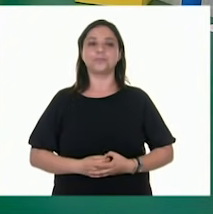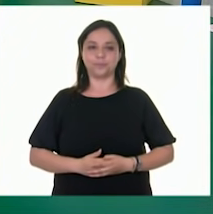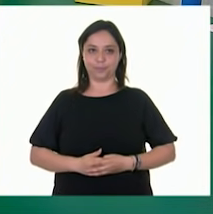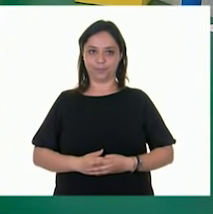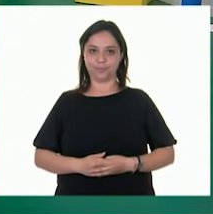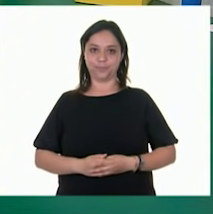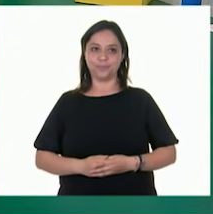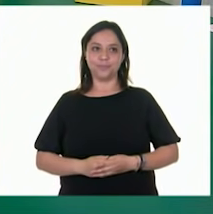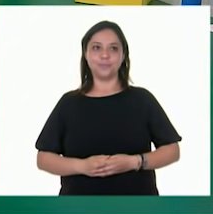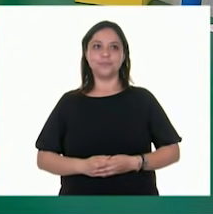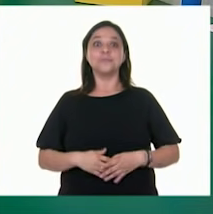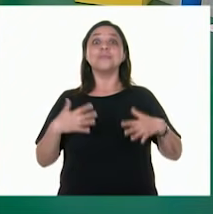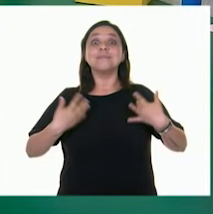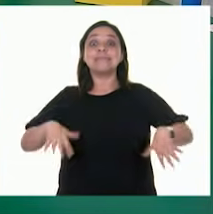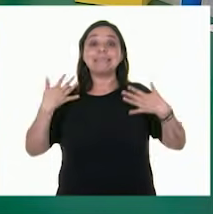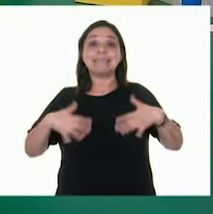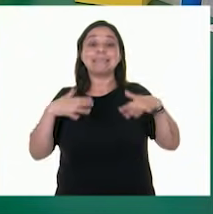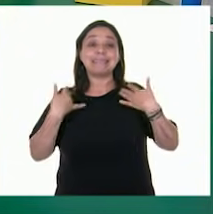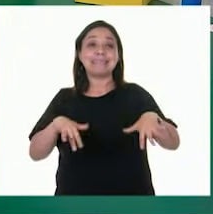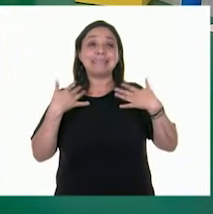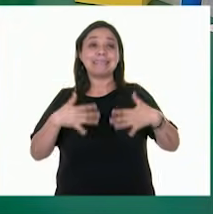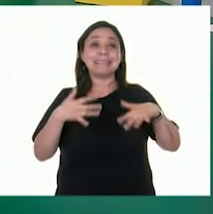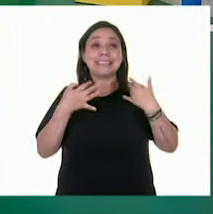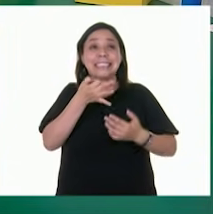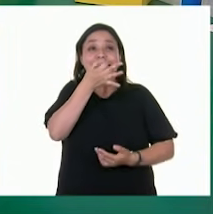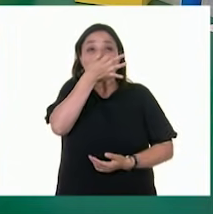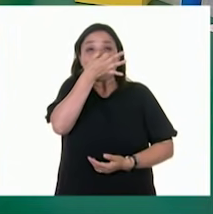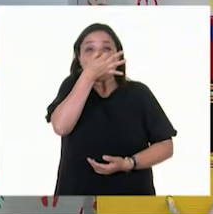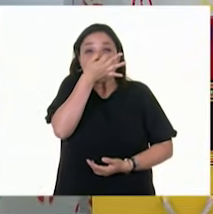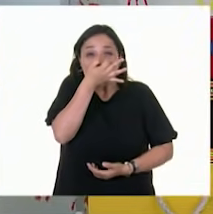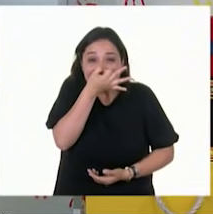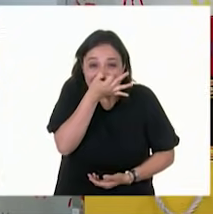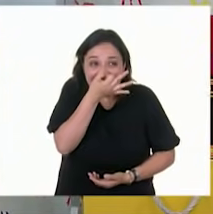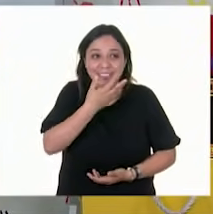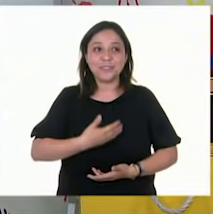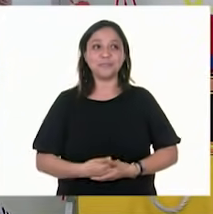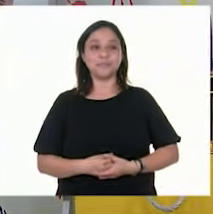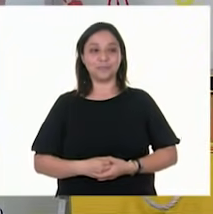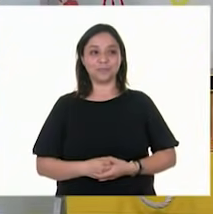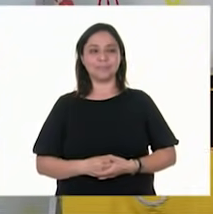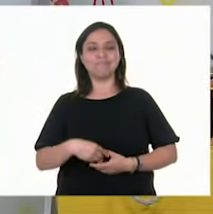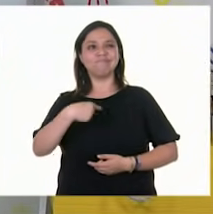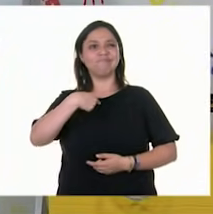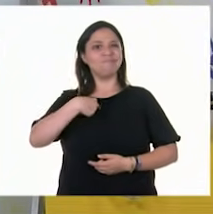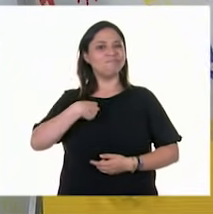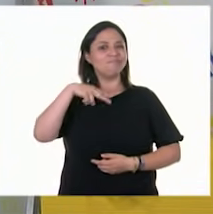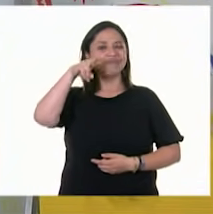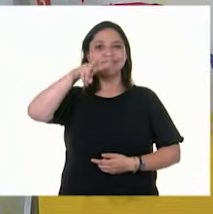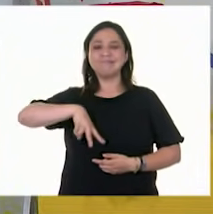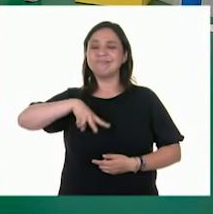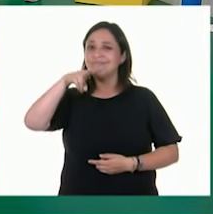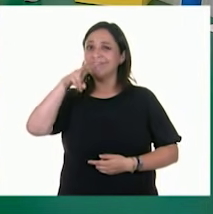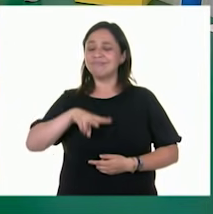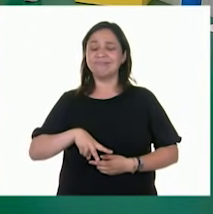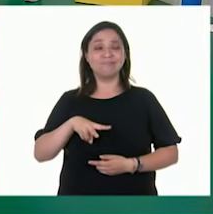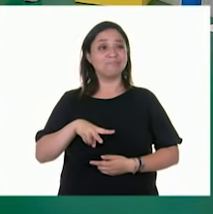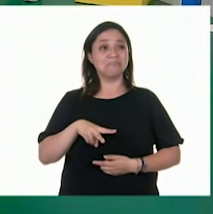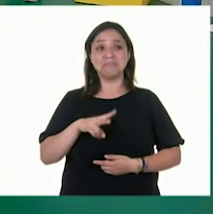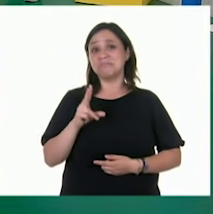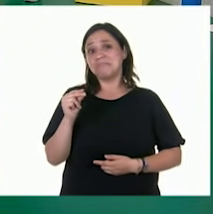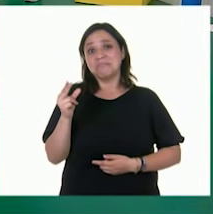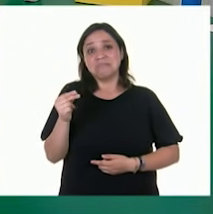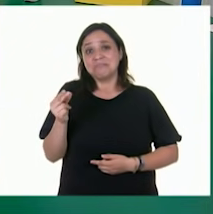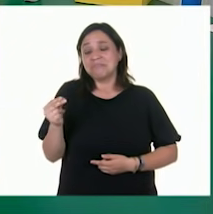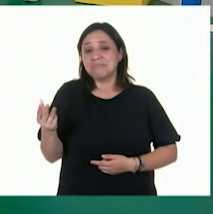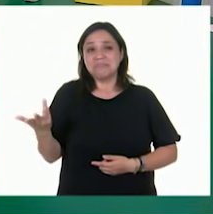Mariana. ¡Ay! ¡No! El maestro se acerca. Y yo la verdad es que las dos respuestas no hacen